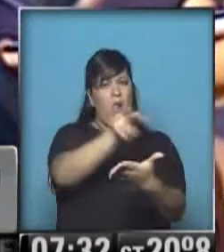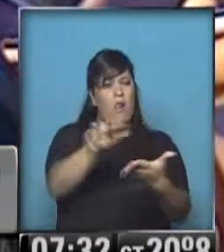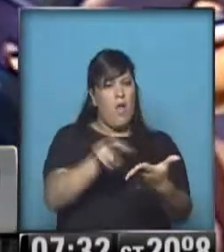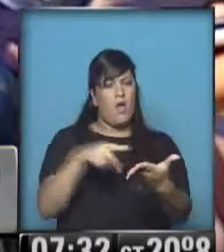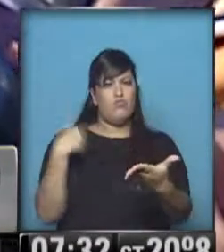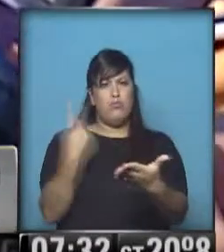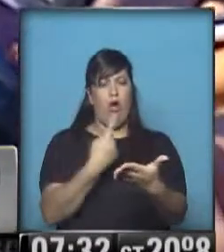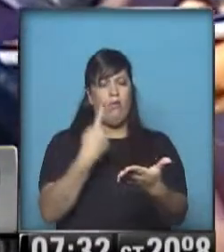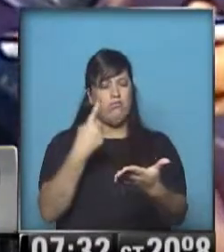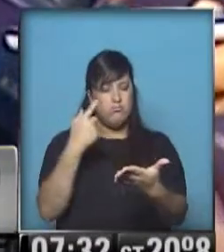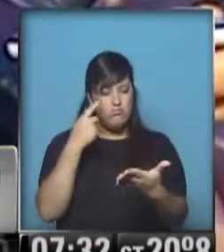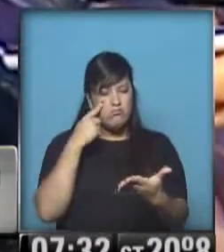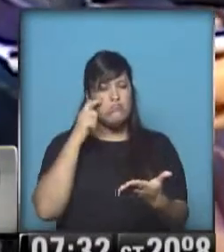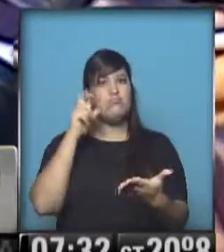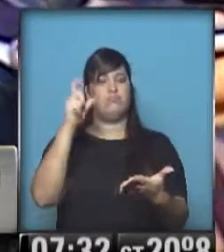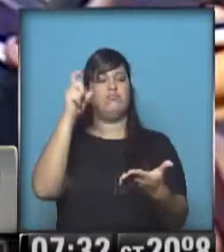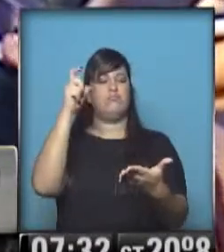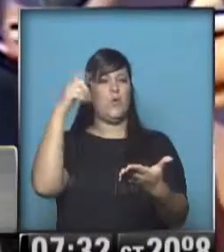muchos durante mucho tiempo, ¿no?